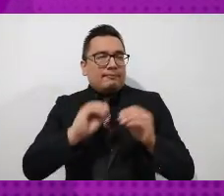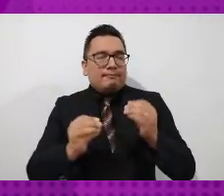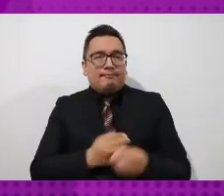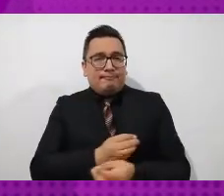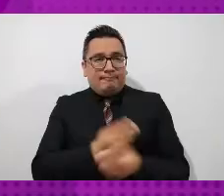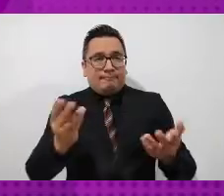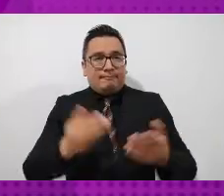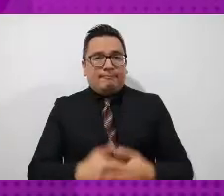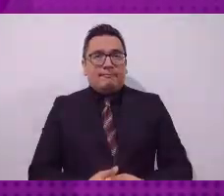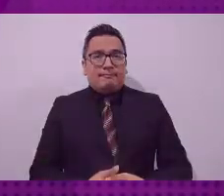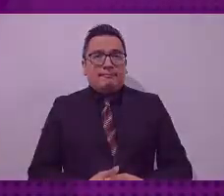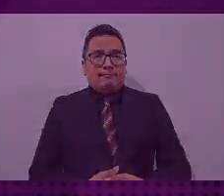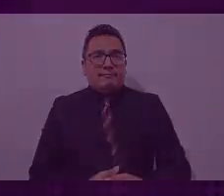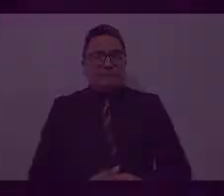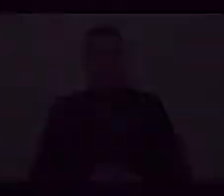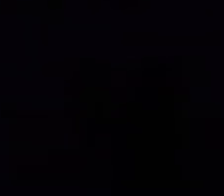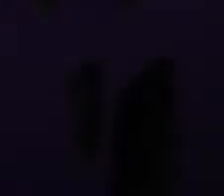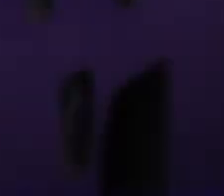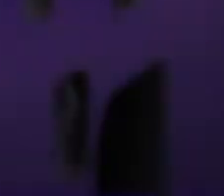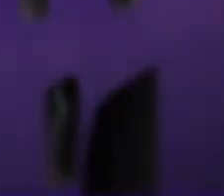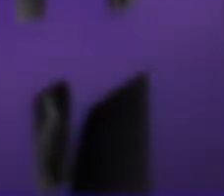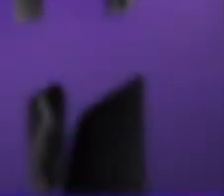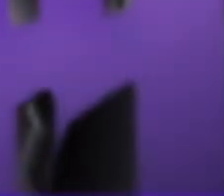del Instituto Electoral de Coahuila. Ya volvemos.